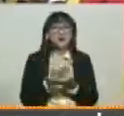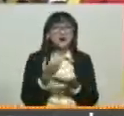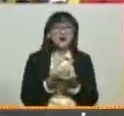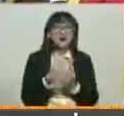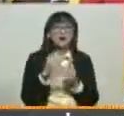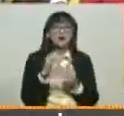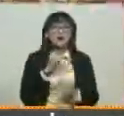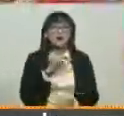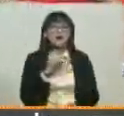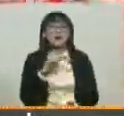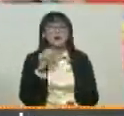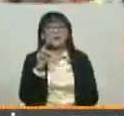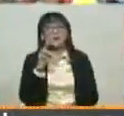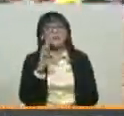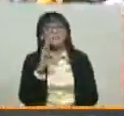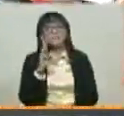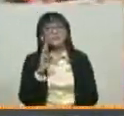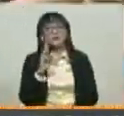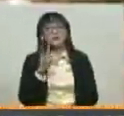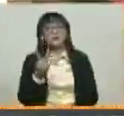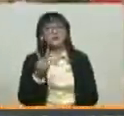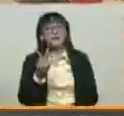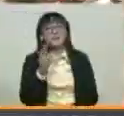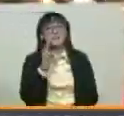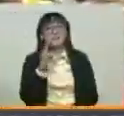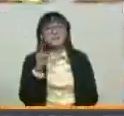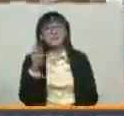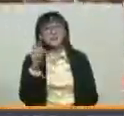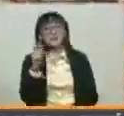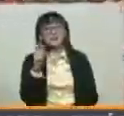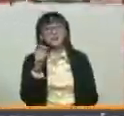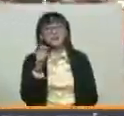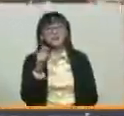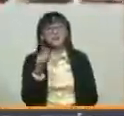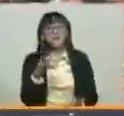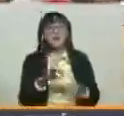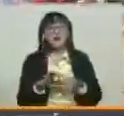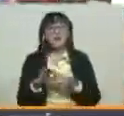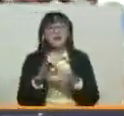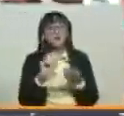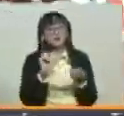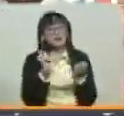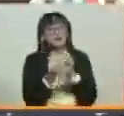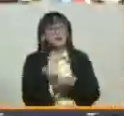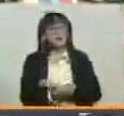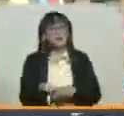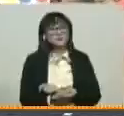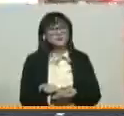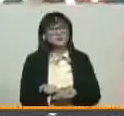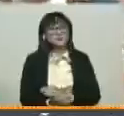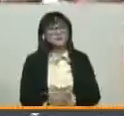Ora, a la UPB, al PPT, Alianza para el Cambio.